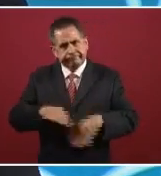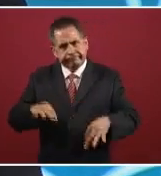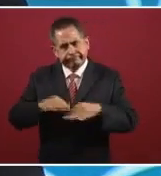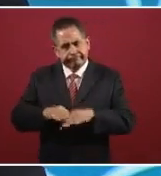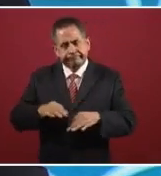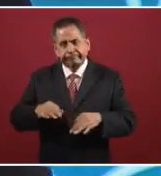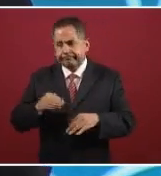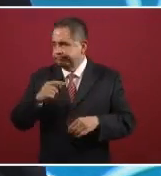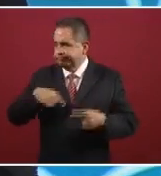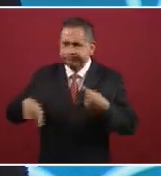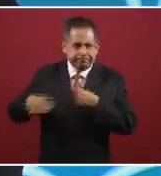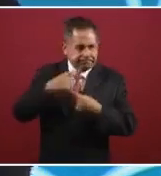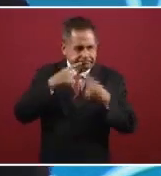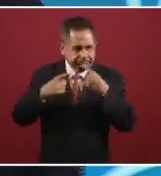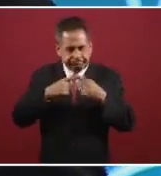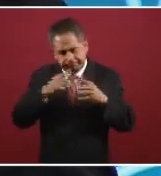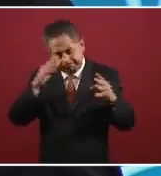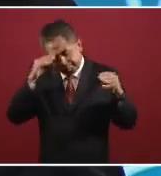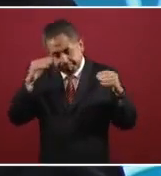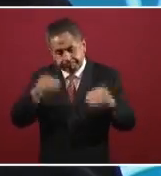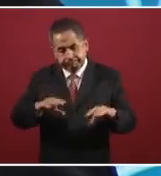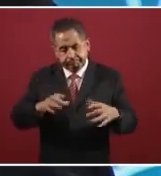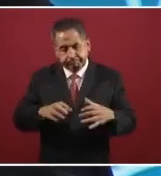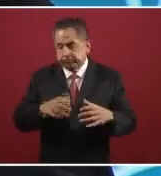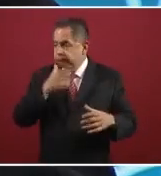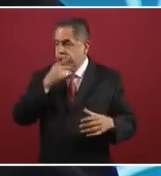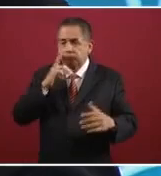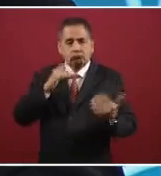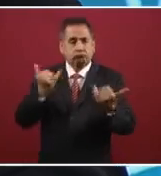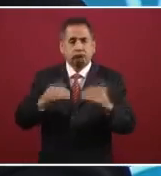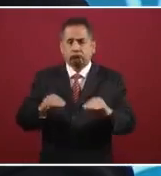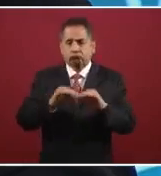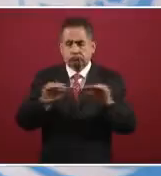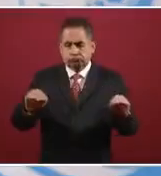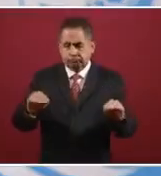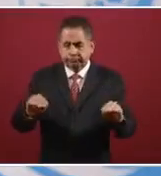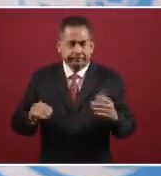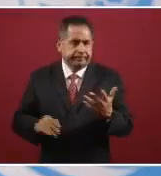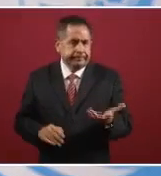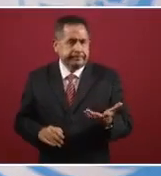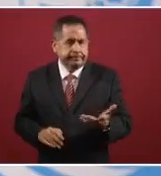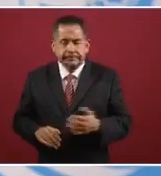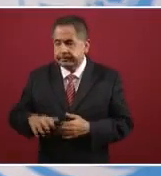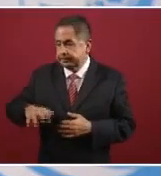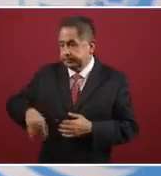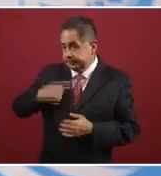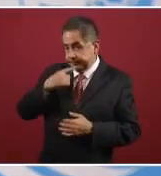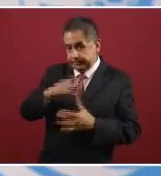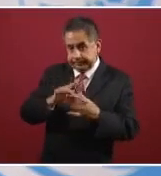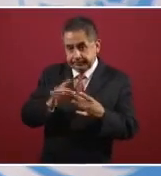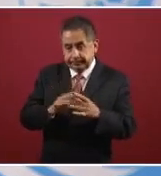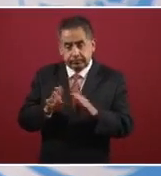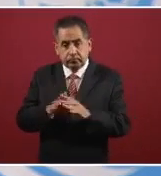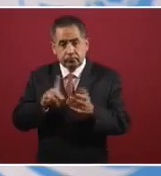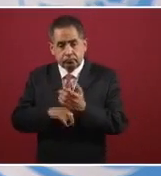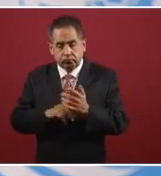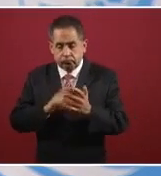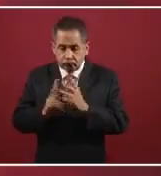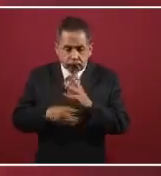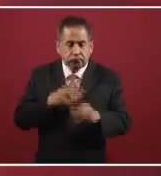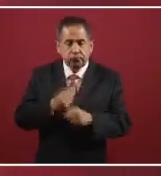nuestras reflexiones y ocupaciones la igualdad. Y como aquí ya se dijo, de